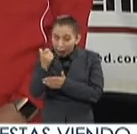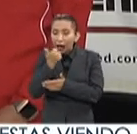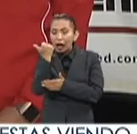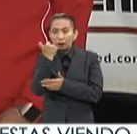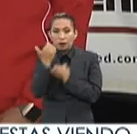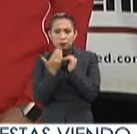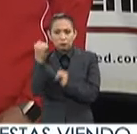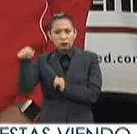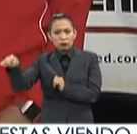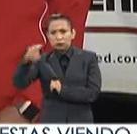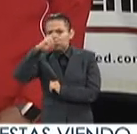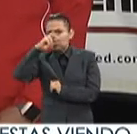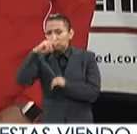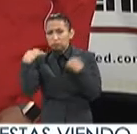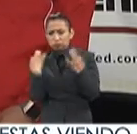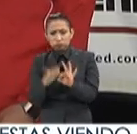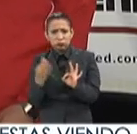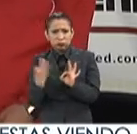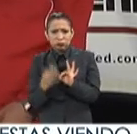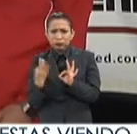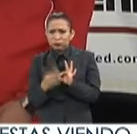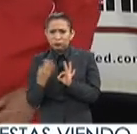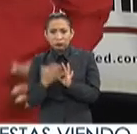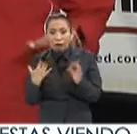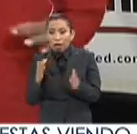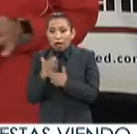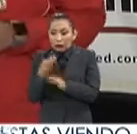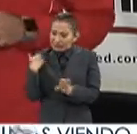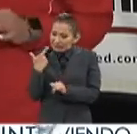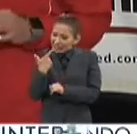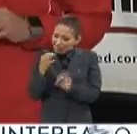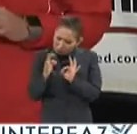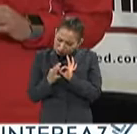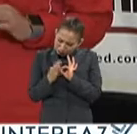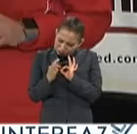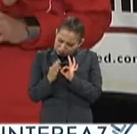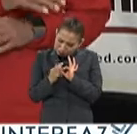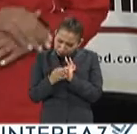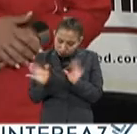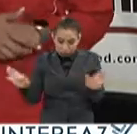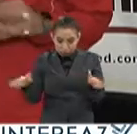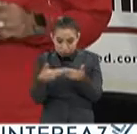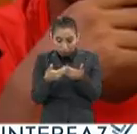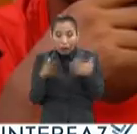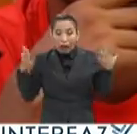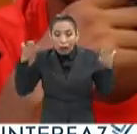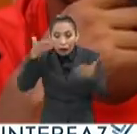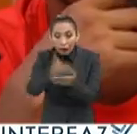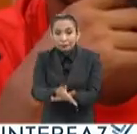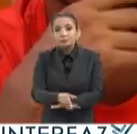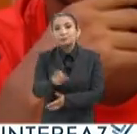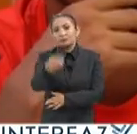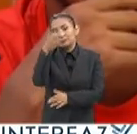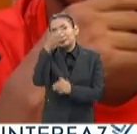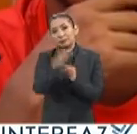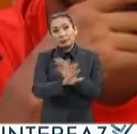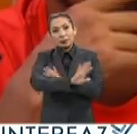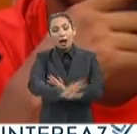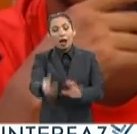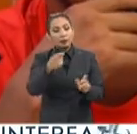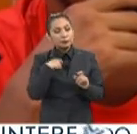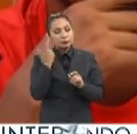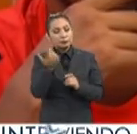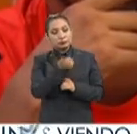son altamente exigentes y puntuales, entonces a las 7:00 se cierra la puerta. Por supuesto, la